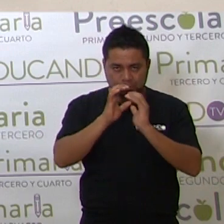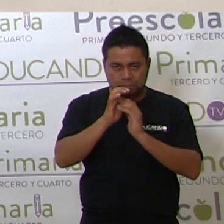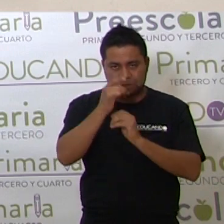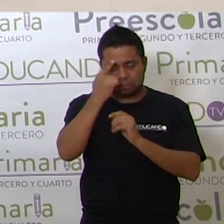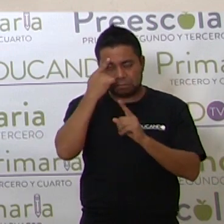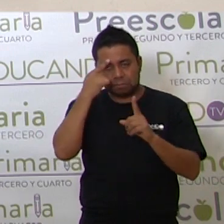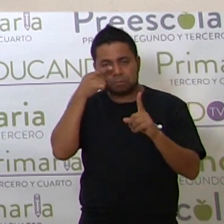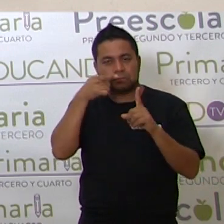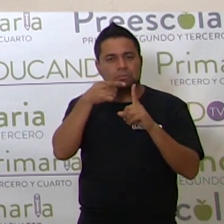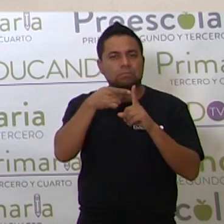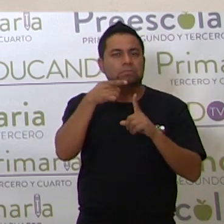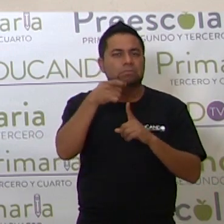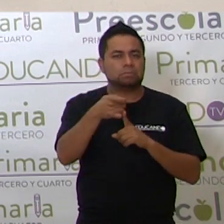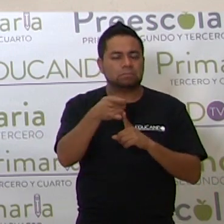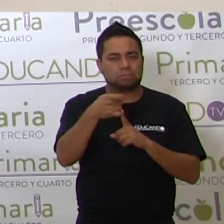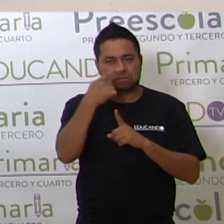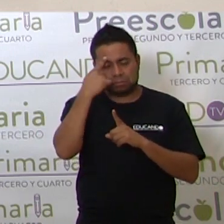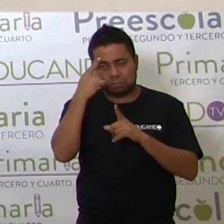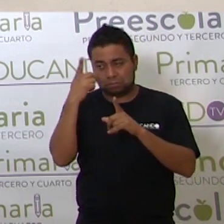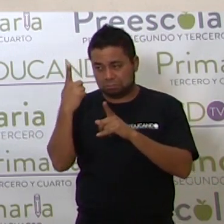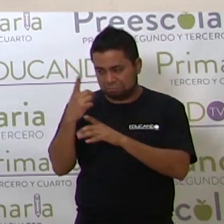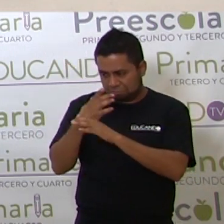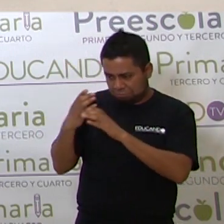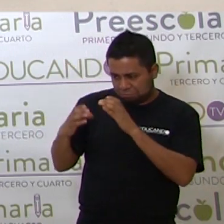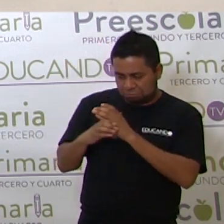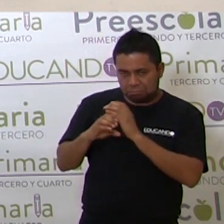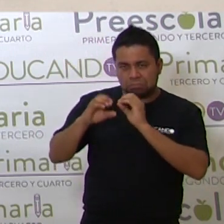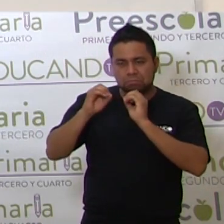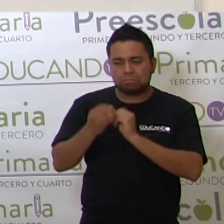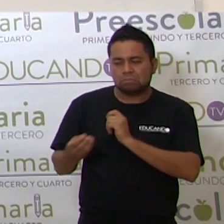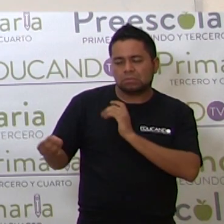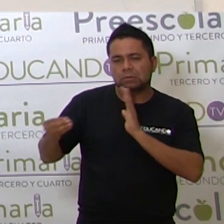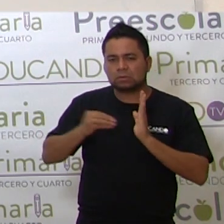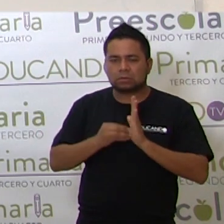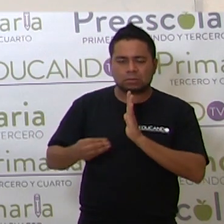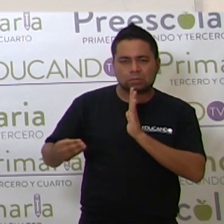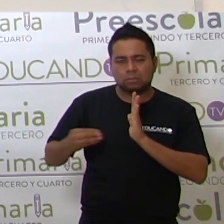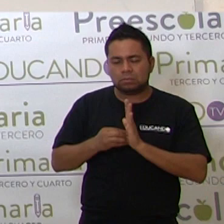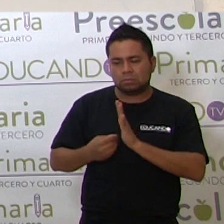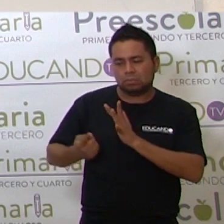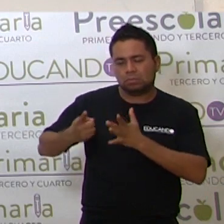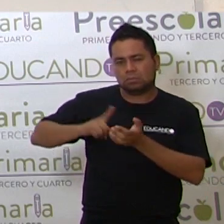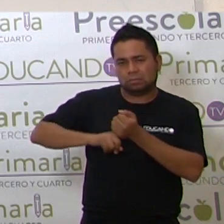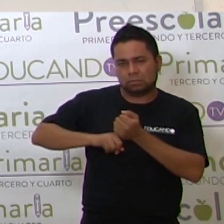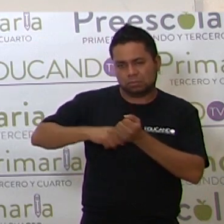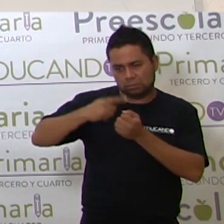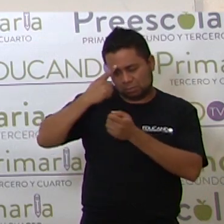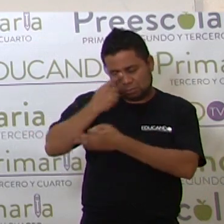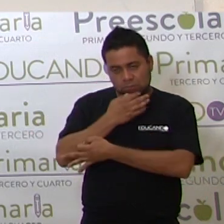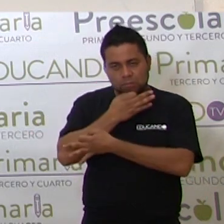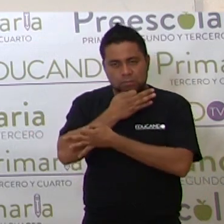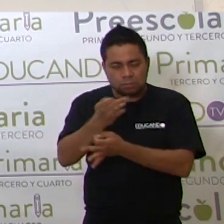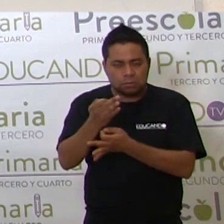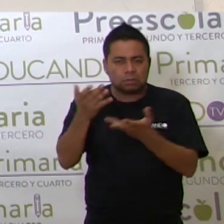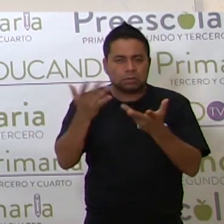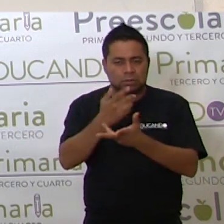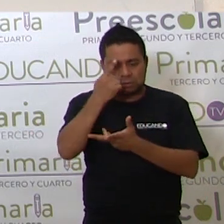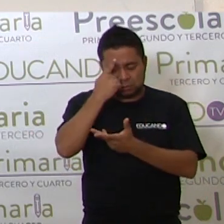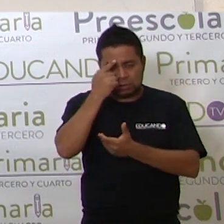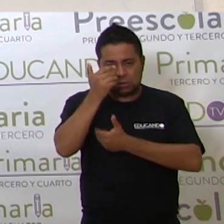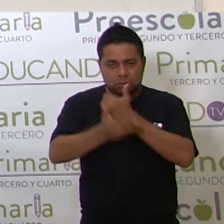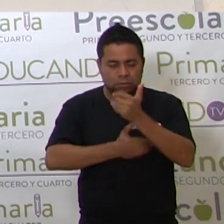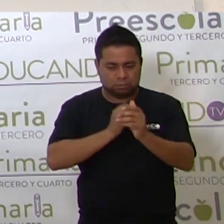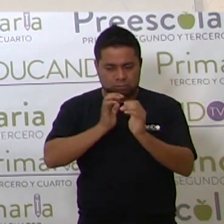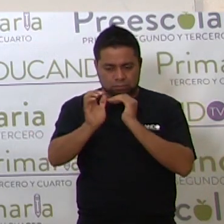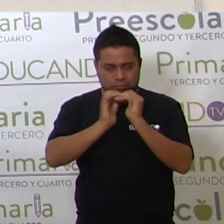referencia al instrumento o forma de contenido por el cual vamos a realizar el proceso de